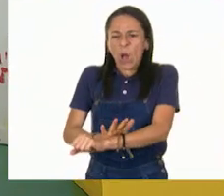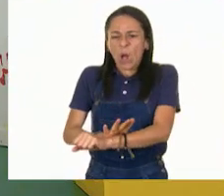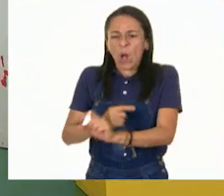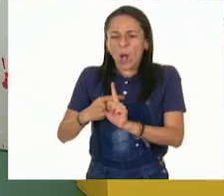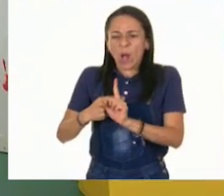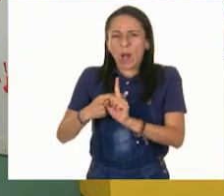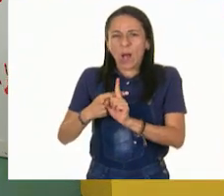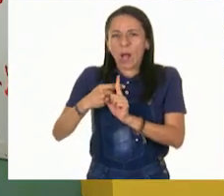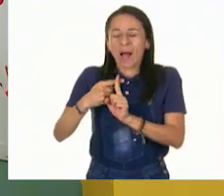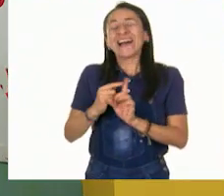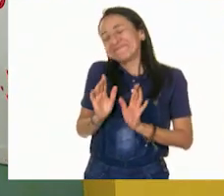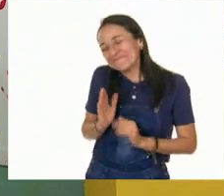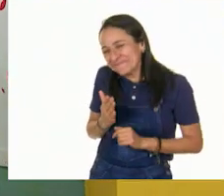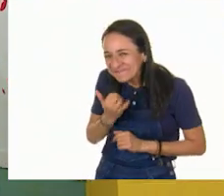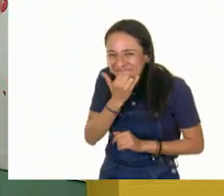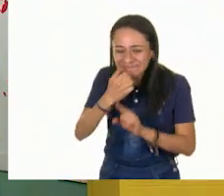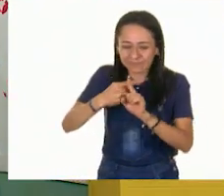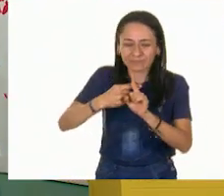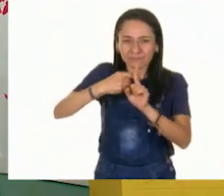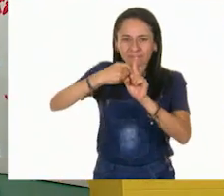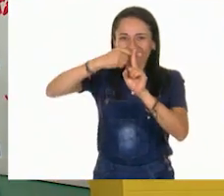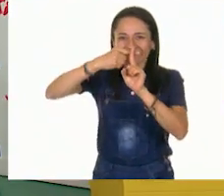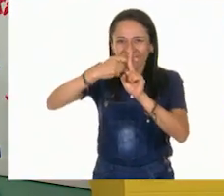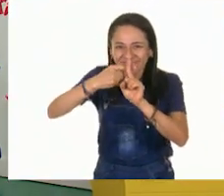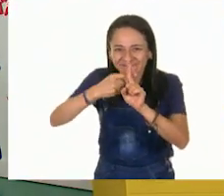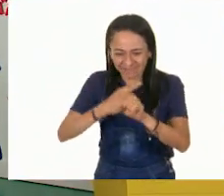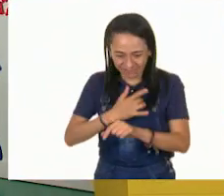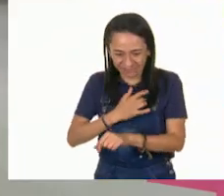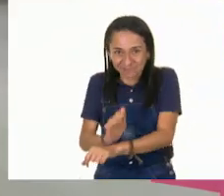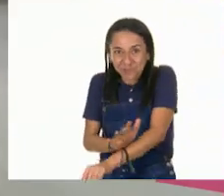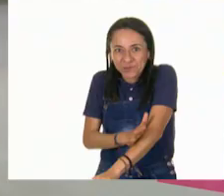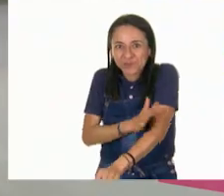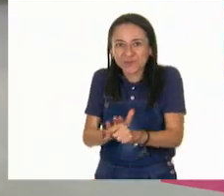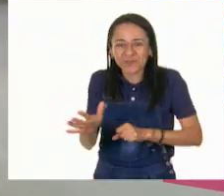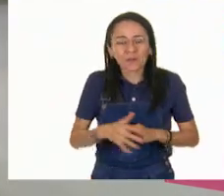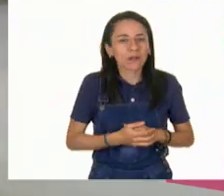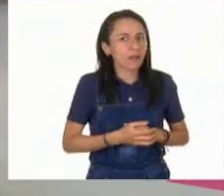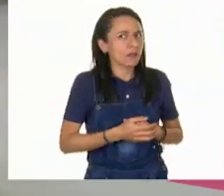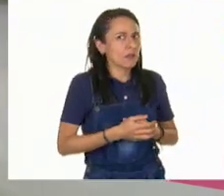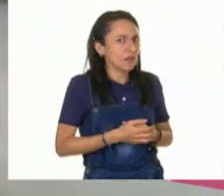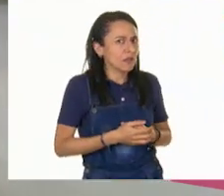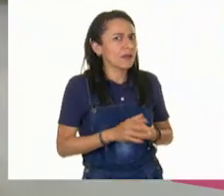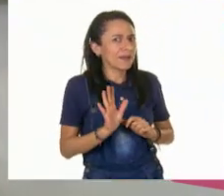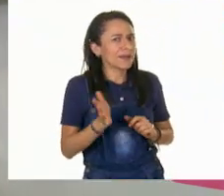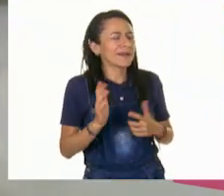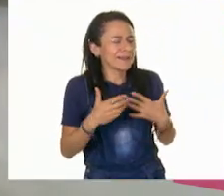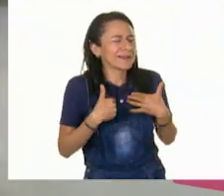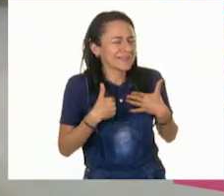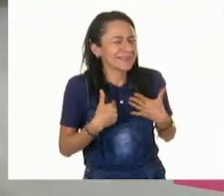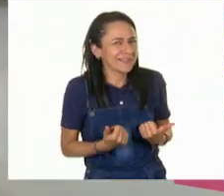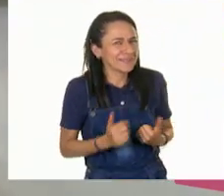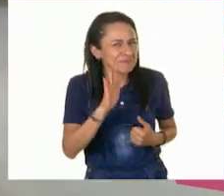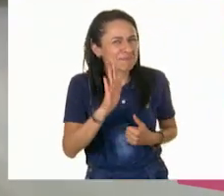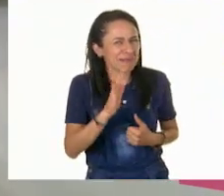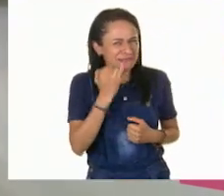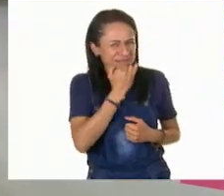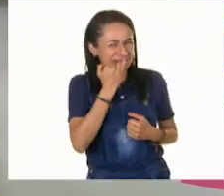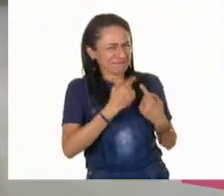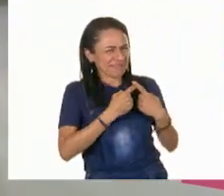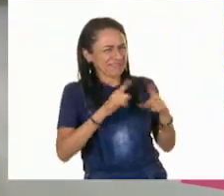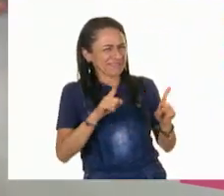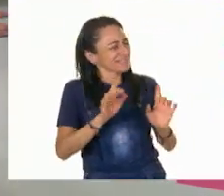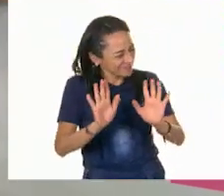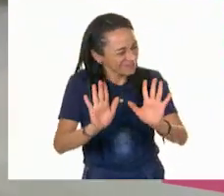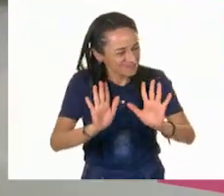emocionómetro. Ah, el emocionómetro. ¡Exactamente! Es que no lo manejo en otro idioma. Pero qué bueno que estás aquí con nosotros. Bueno,